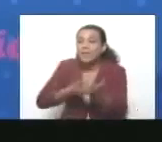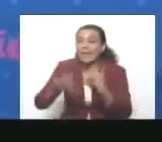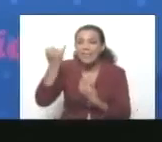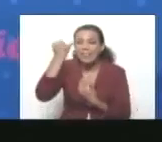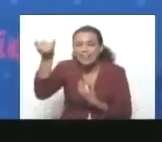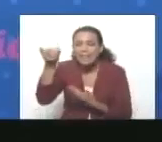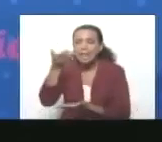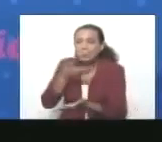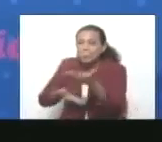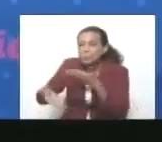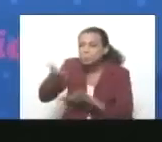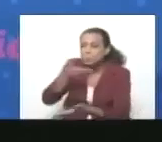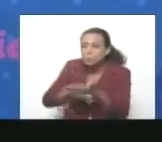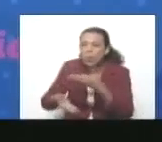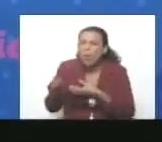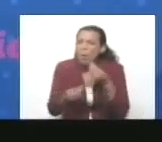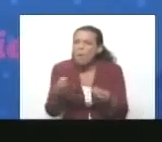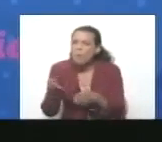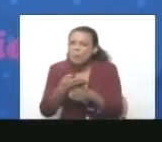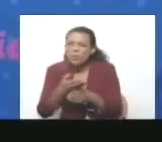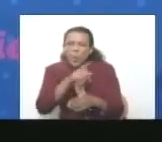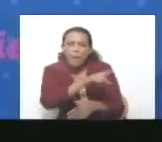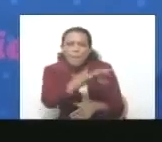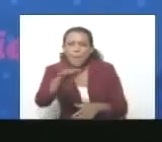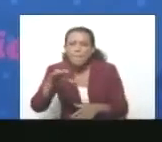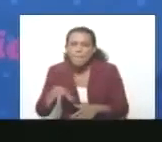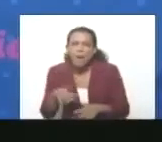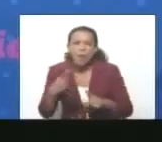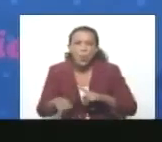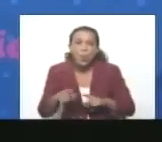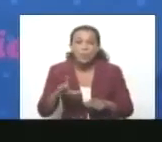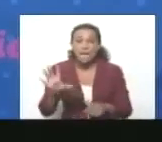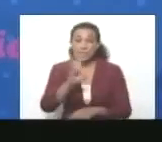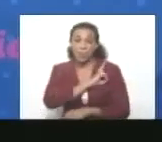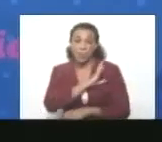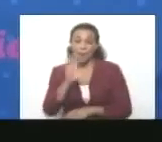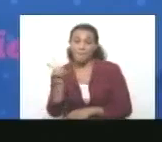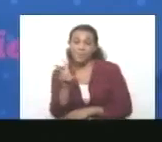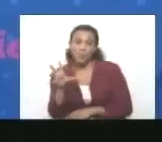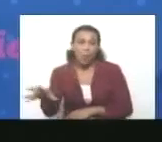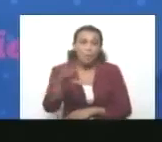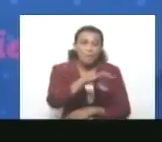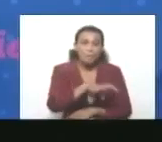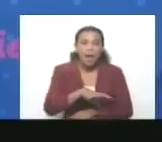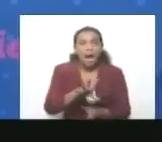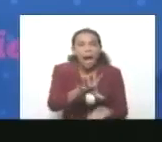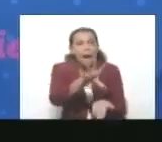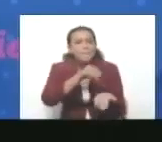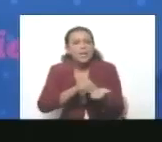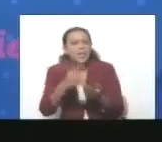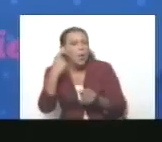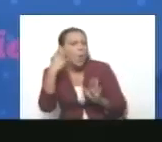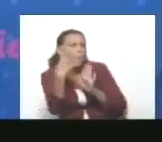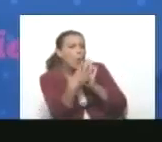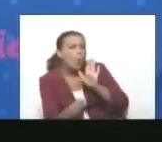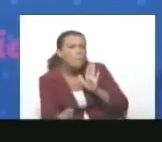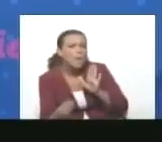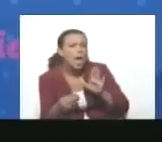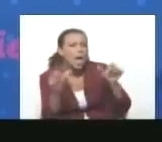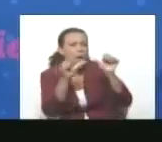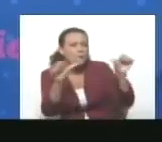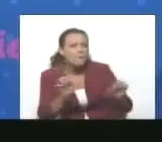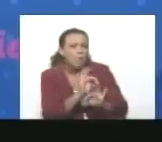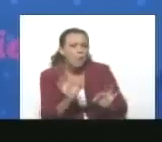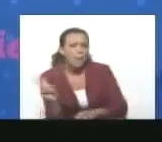intercambiar ideas sobre cómo funcionan los distintos sistemas, aprender por supuesto del sistema venezolano un poco más, entender